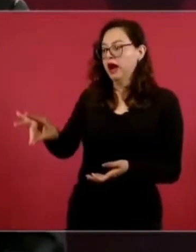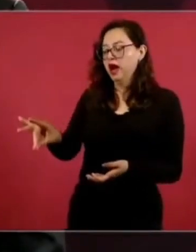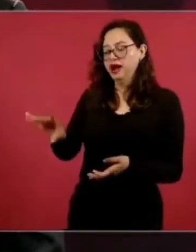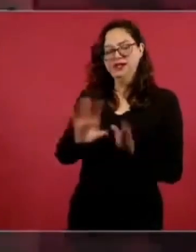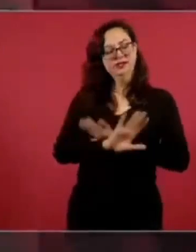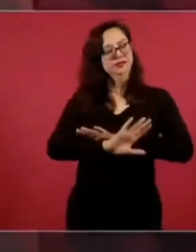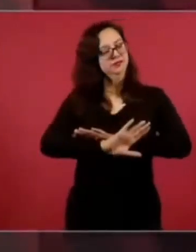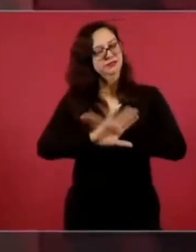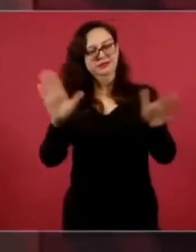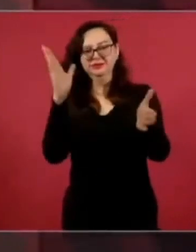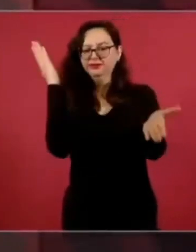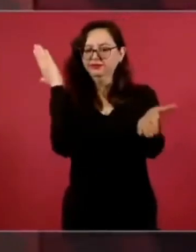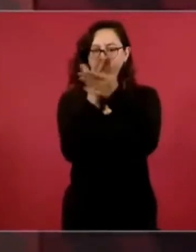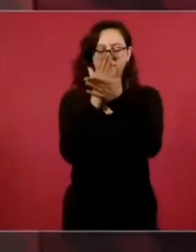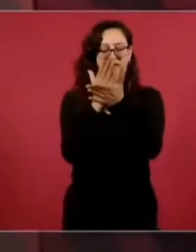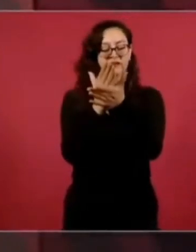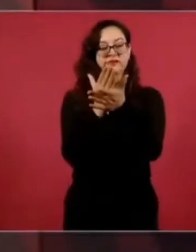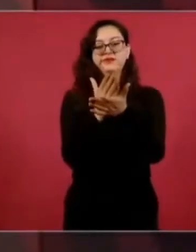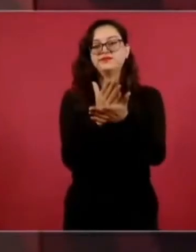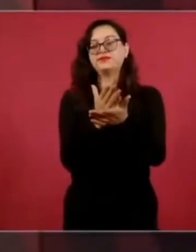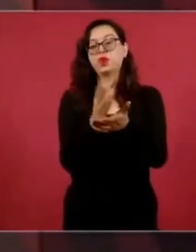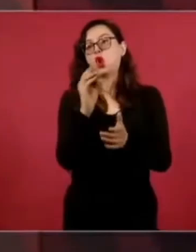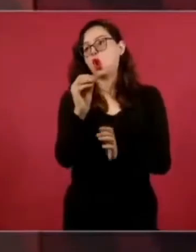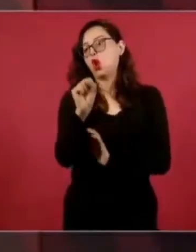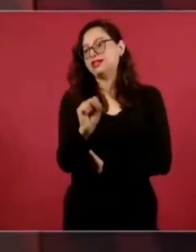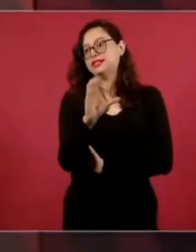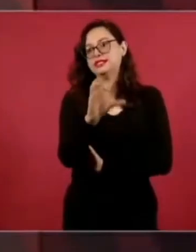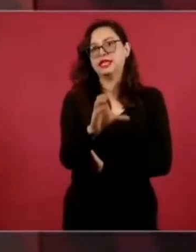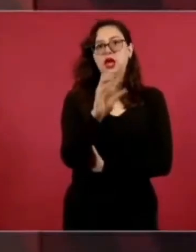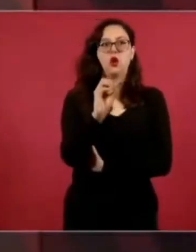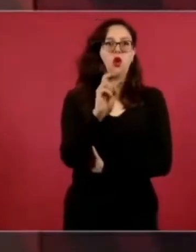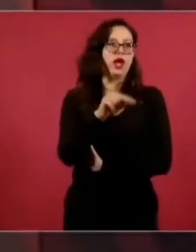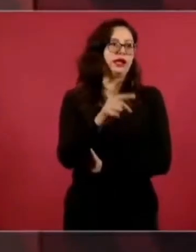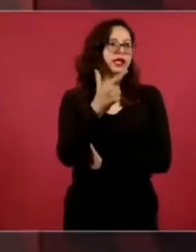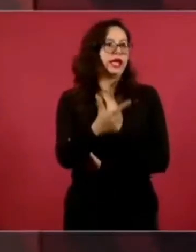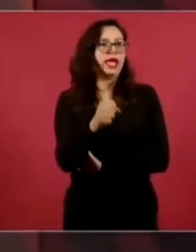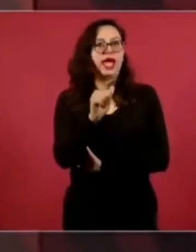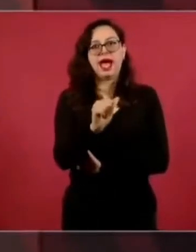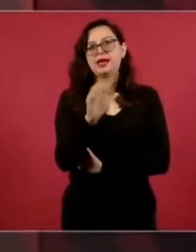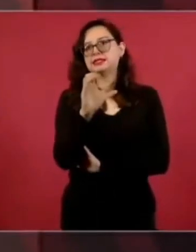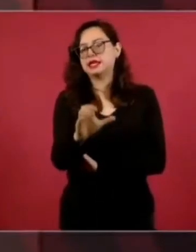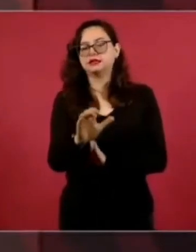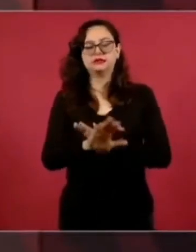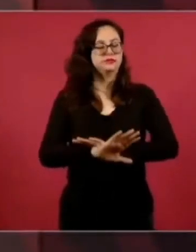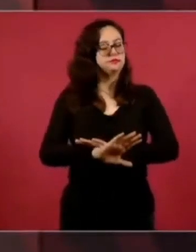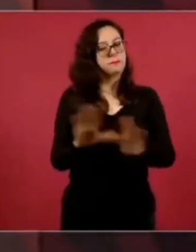sociales, de las organizaciones no gubernamentales,